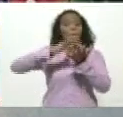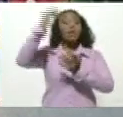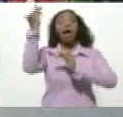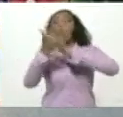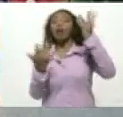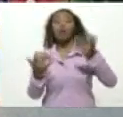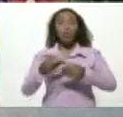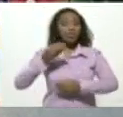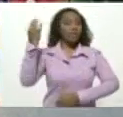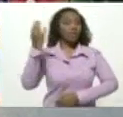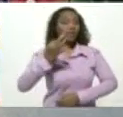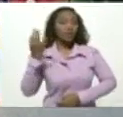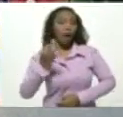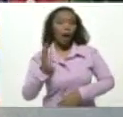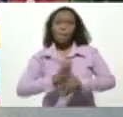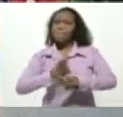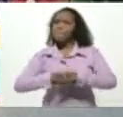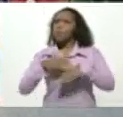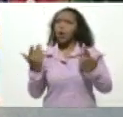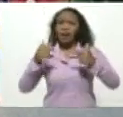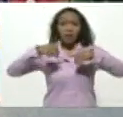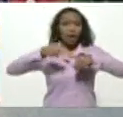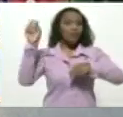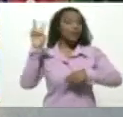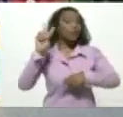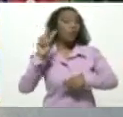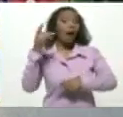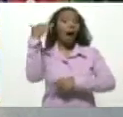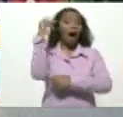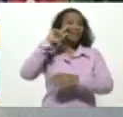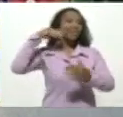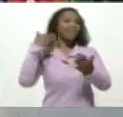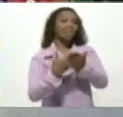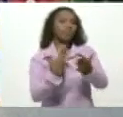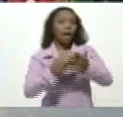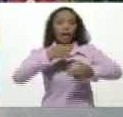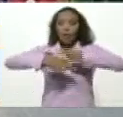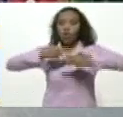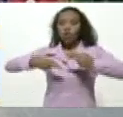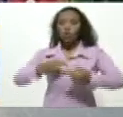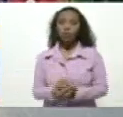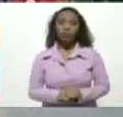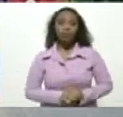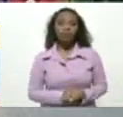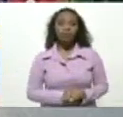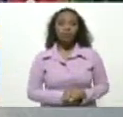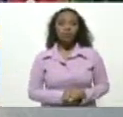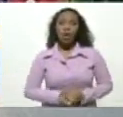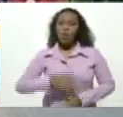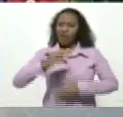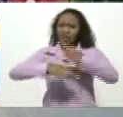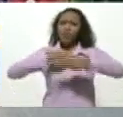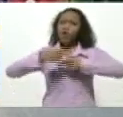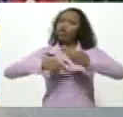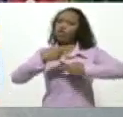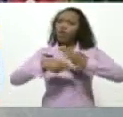creador, porque en Venezuela hay una verdadera revolución, una